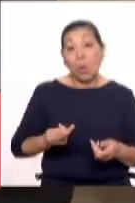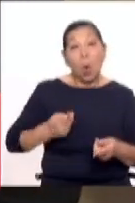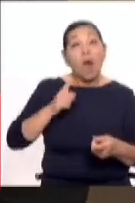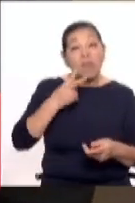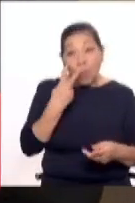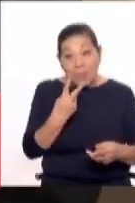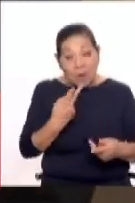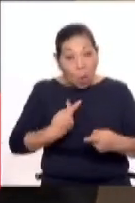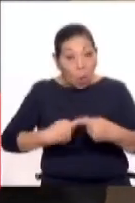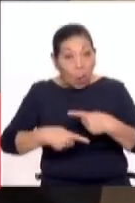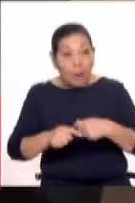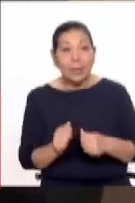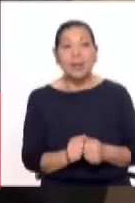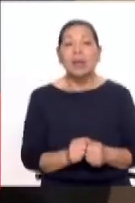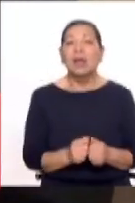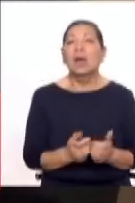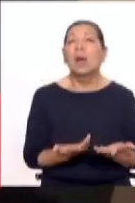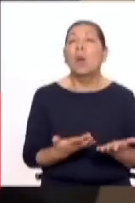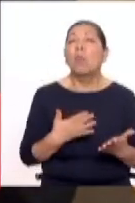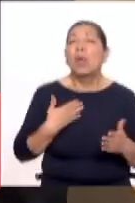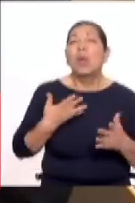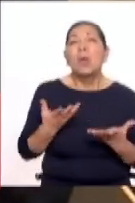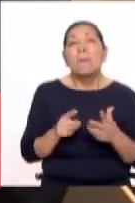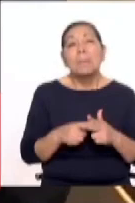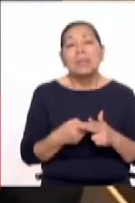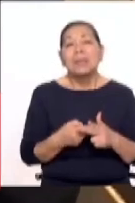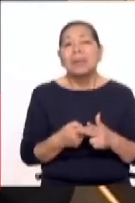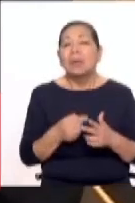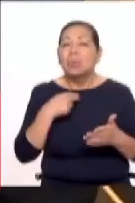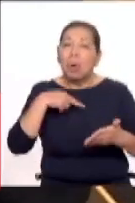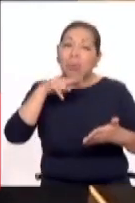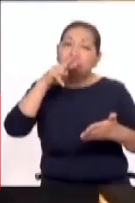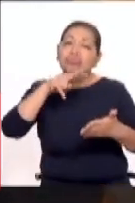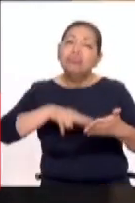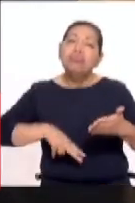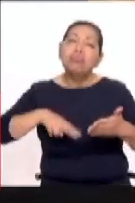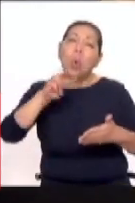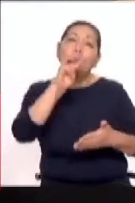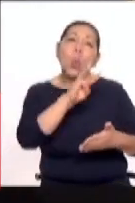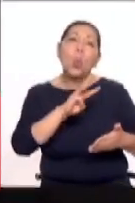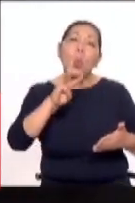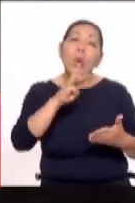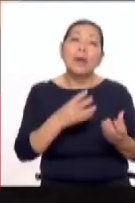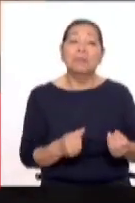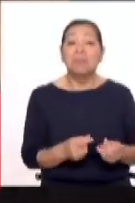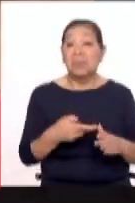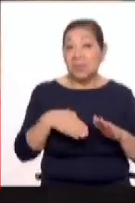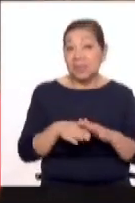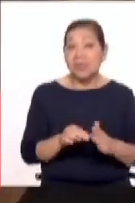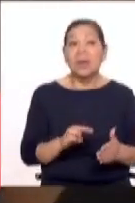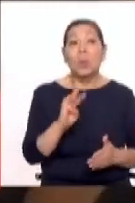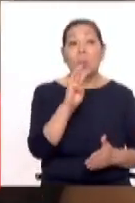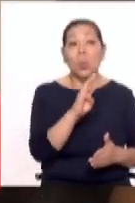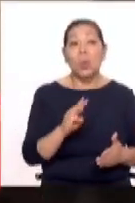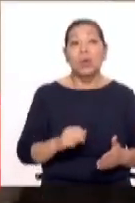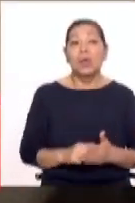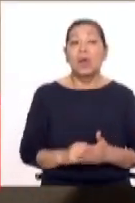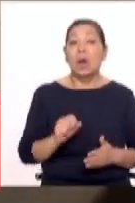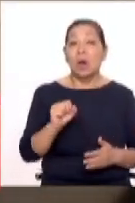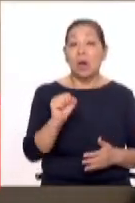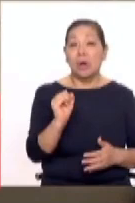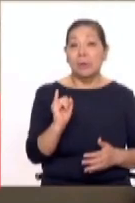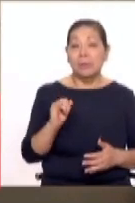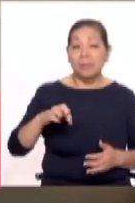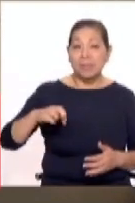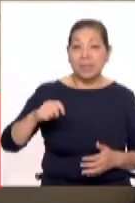ha sido duplicado, en este caso clonado. ¿A qué página nosotros podemos ingresar para poder revisar este email? Pueden ingresar a la página web de los CIPTEL,